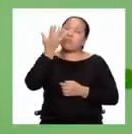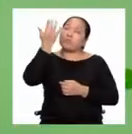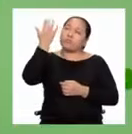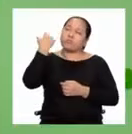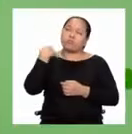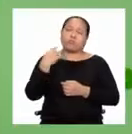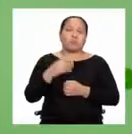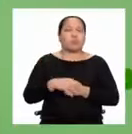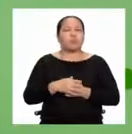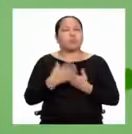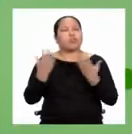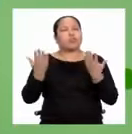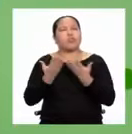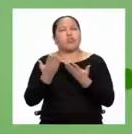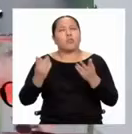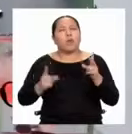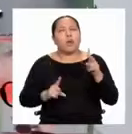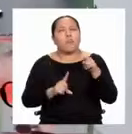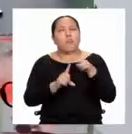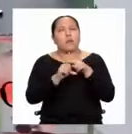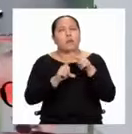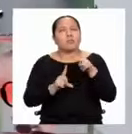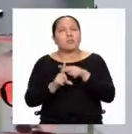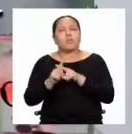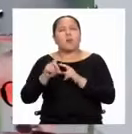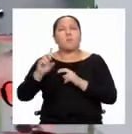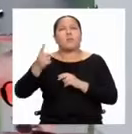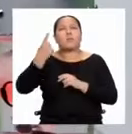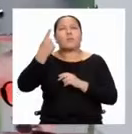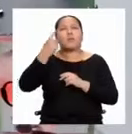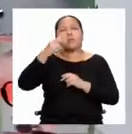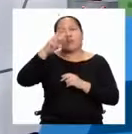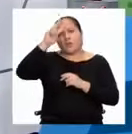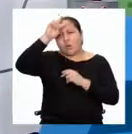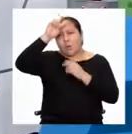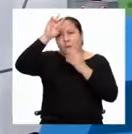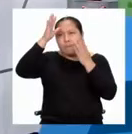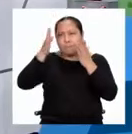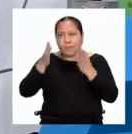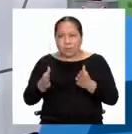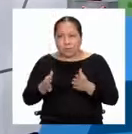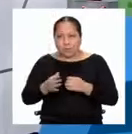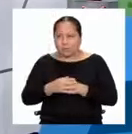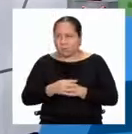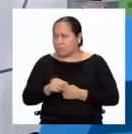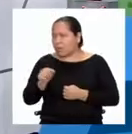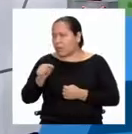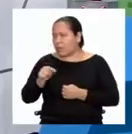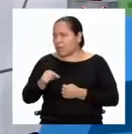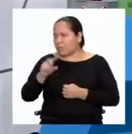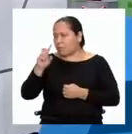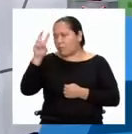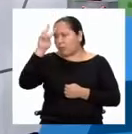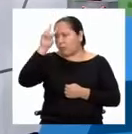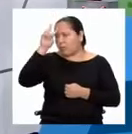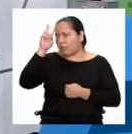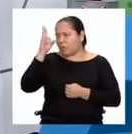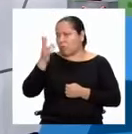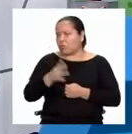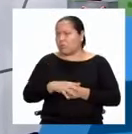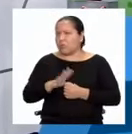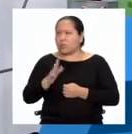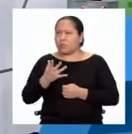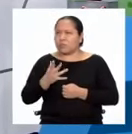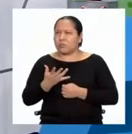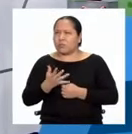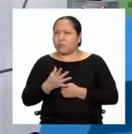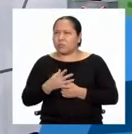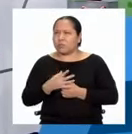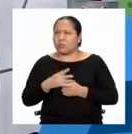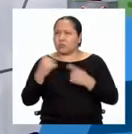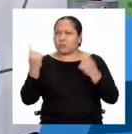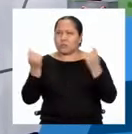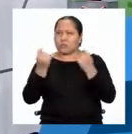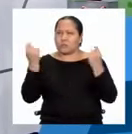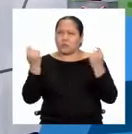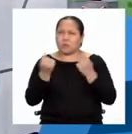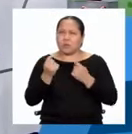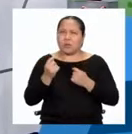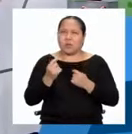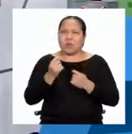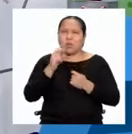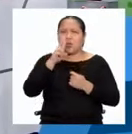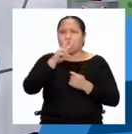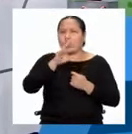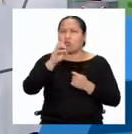camiseta, ¿de dónde salieron los primeros peruanos? Bueno, ya que el Perú como república recién va a cumplir el